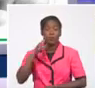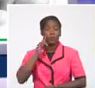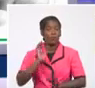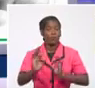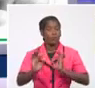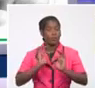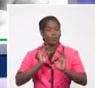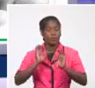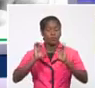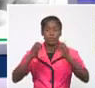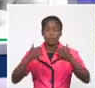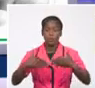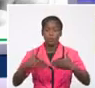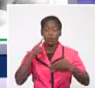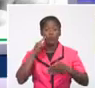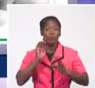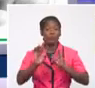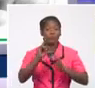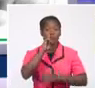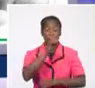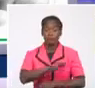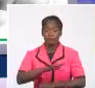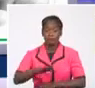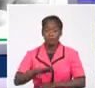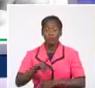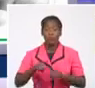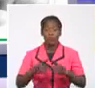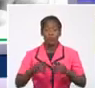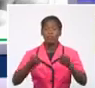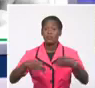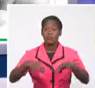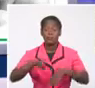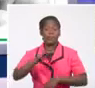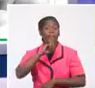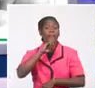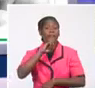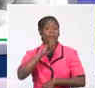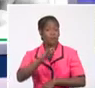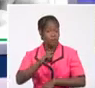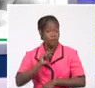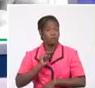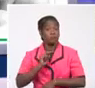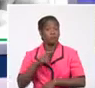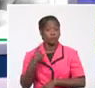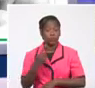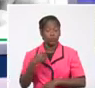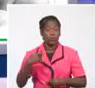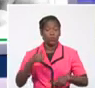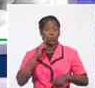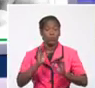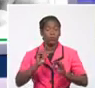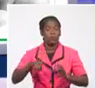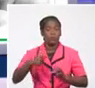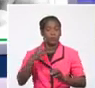cuide a sus hijos en estos momentos de difícil escenario epidemiológico en toda la nación. Nos